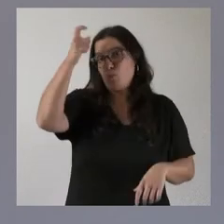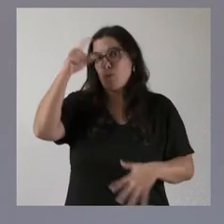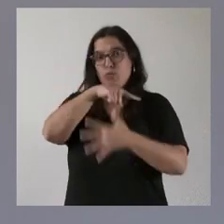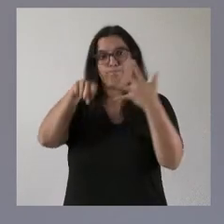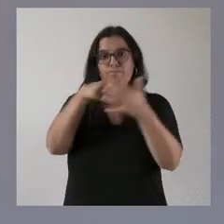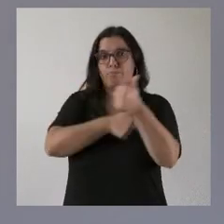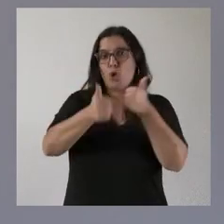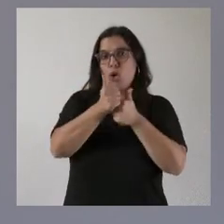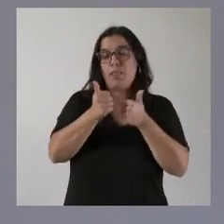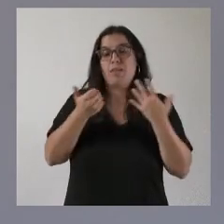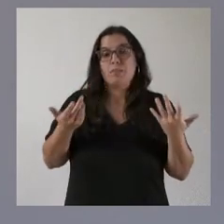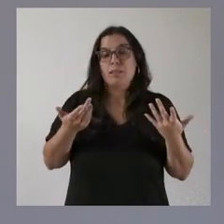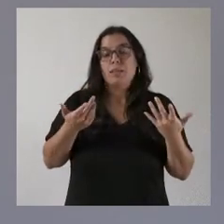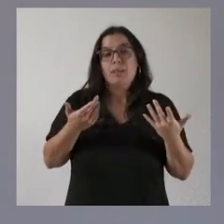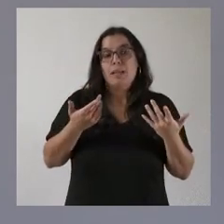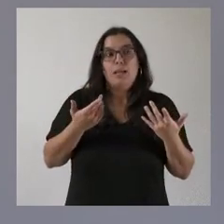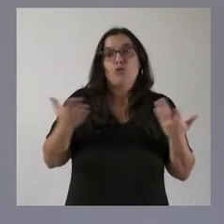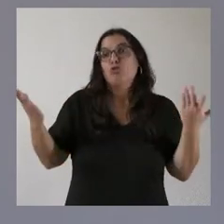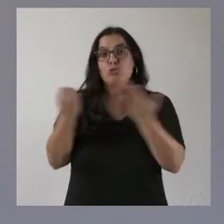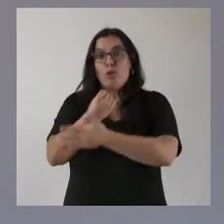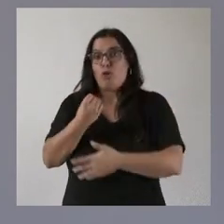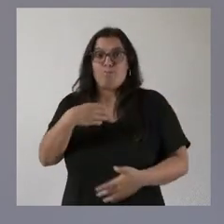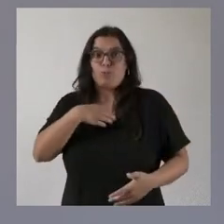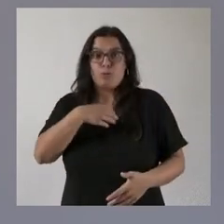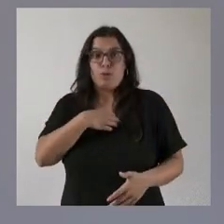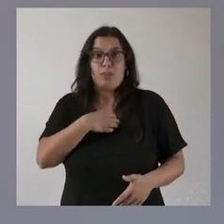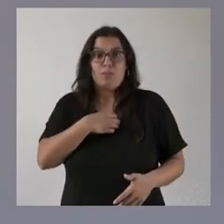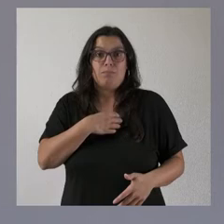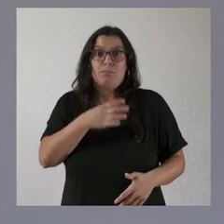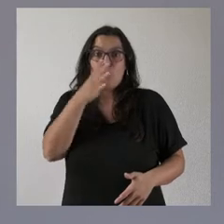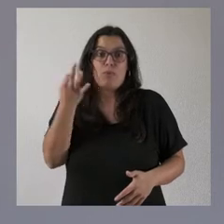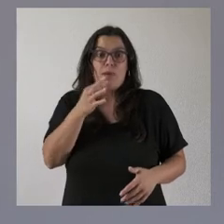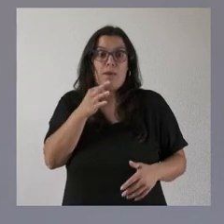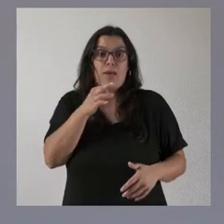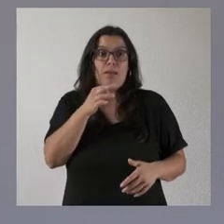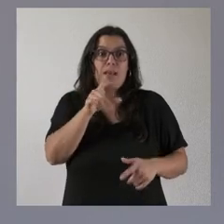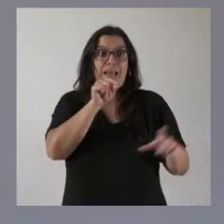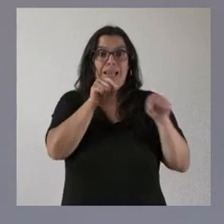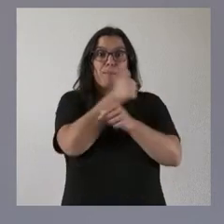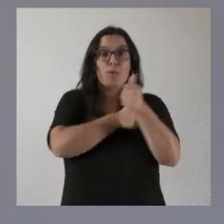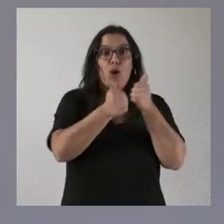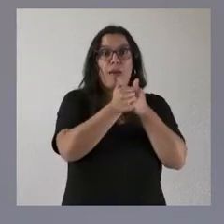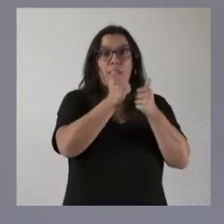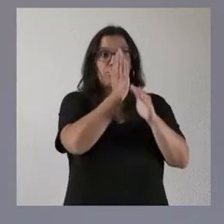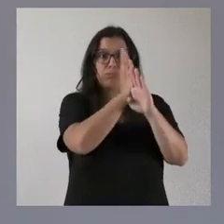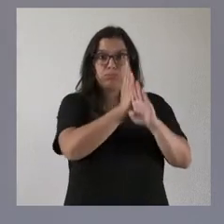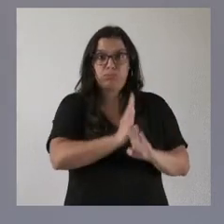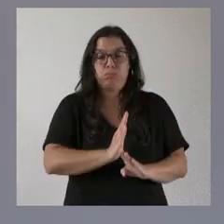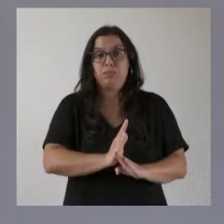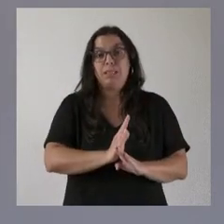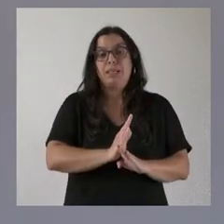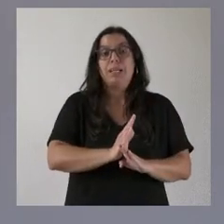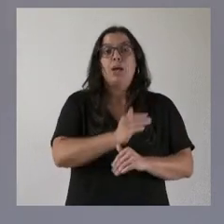lógicamente la insuficiencia se produce Porque cuando uno otorga prioridades estas cuestiones Pues hay algunos elementos que